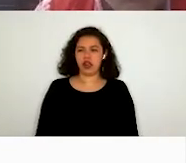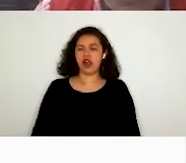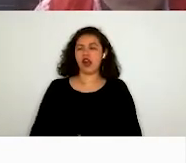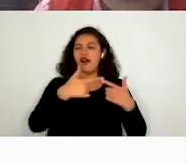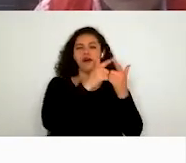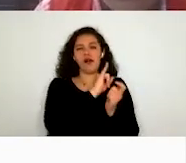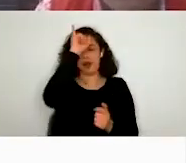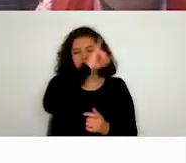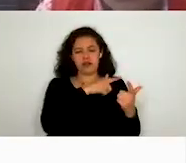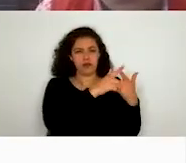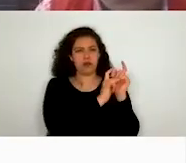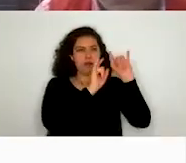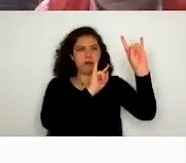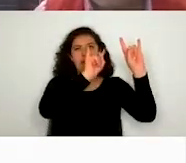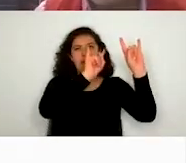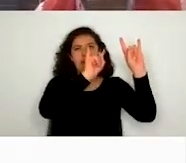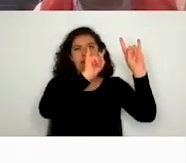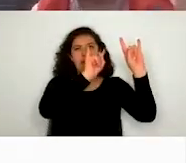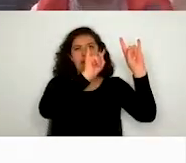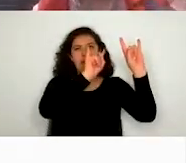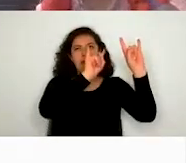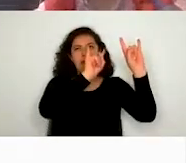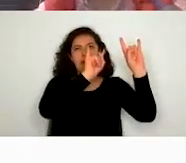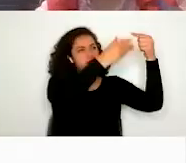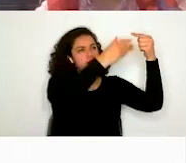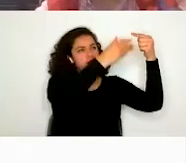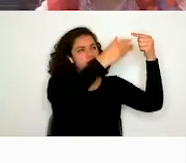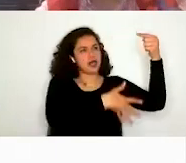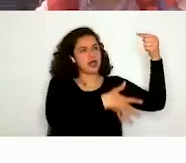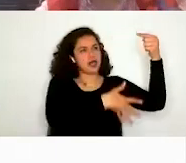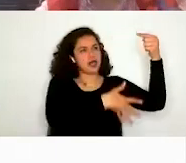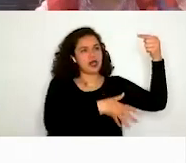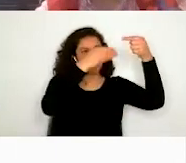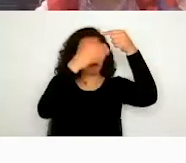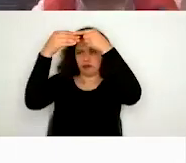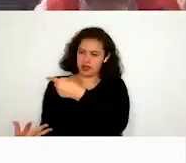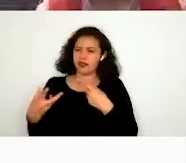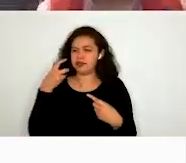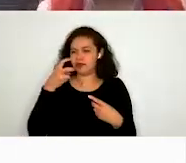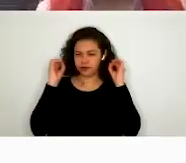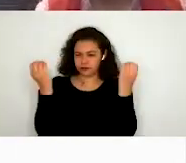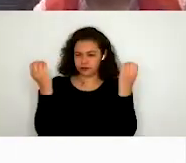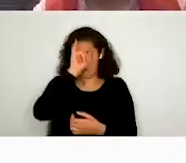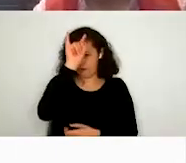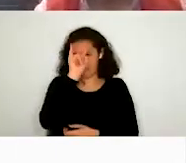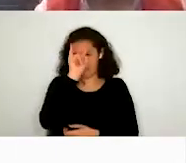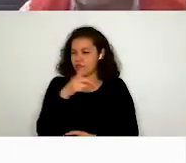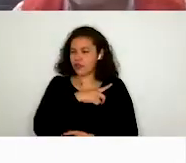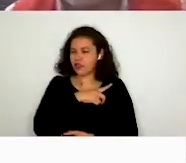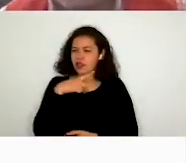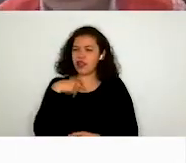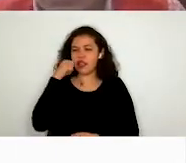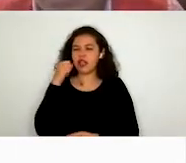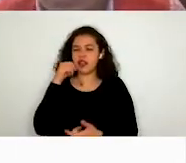jefes de brigadas con sus respectivos brigadistas. Este organigrama siempre debe de estar visible a la